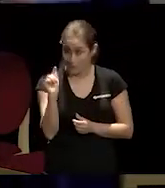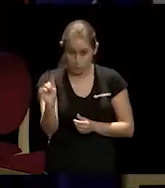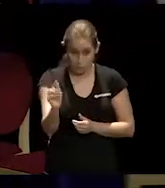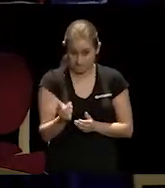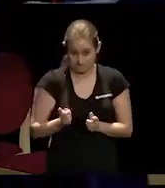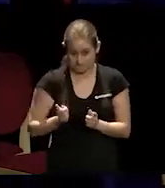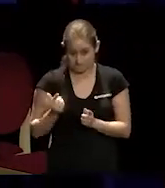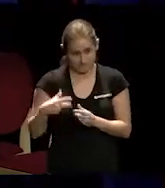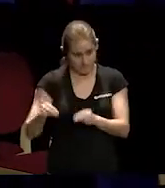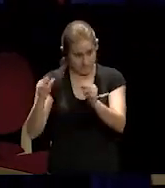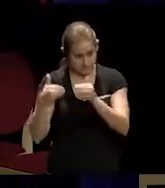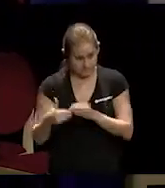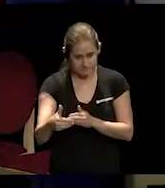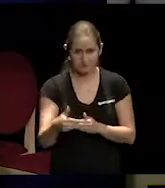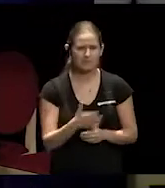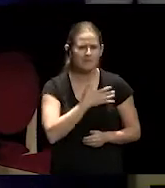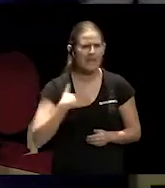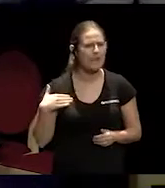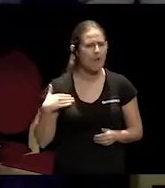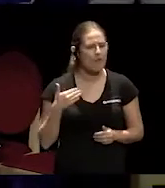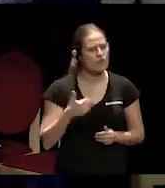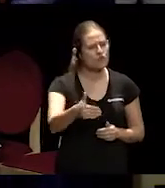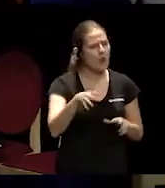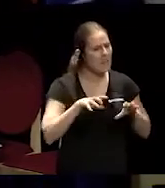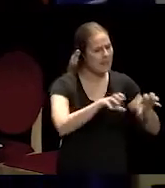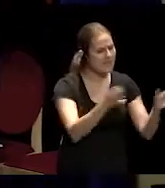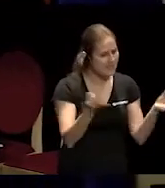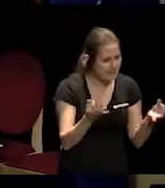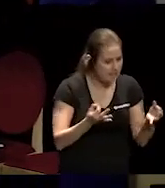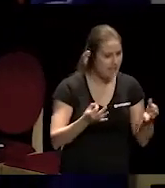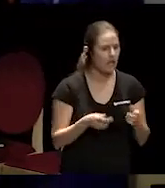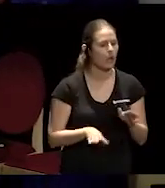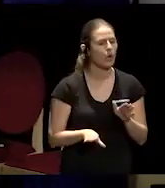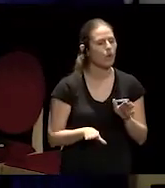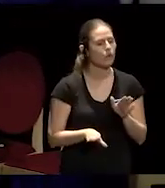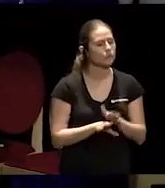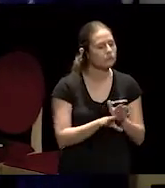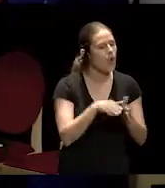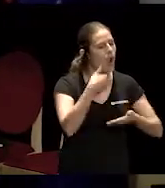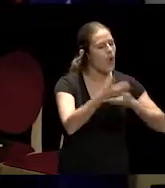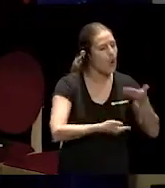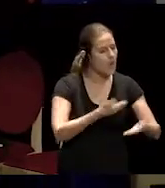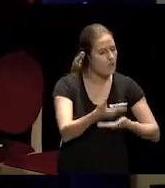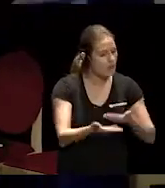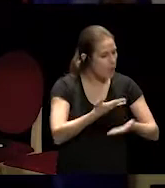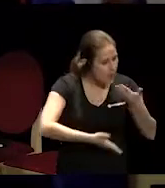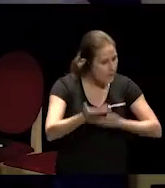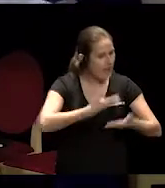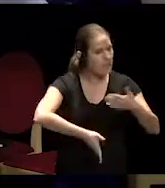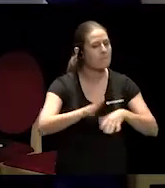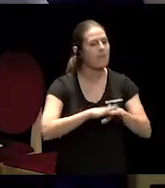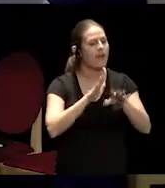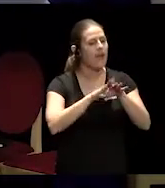queremos hacer en el futuro? Queremos pues colaborar activamente con los embajadores de la alegría y expandir nuestro